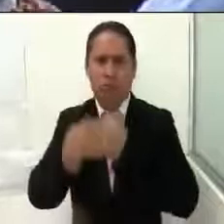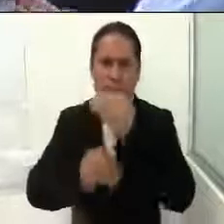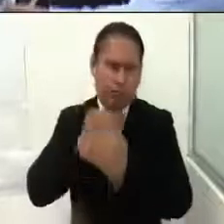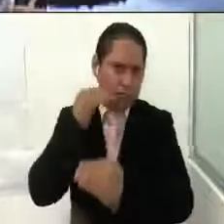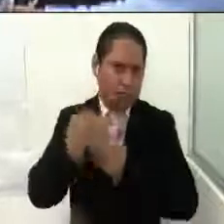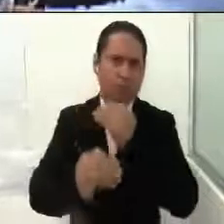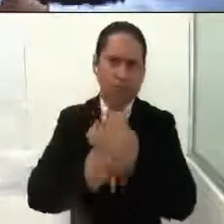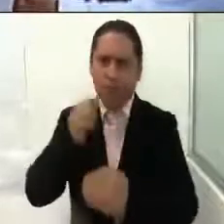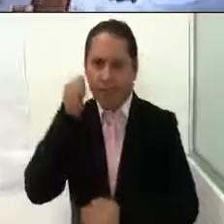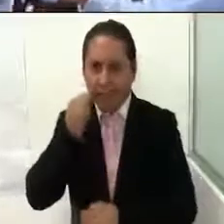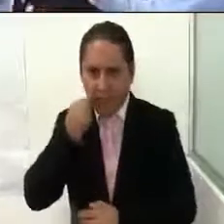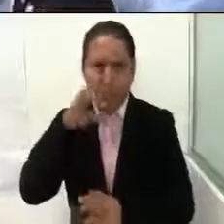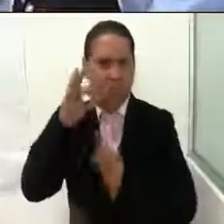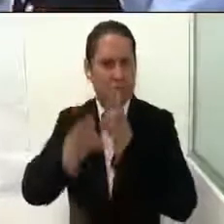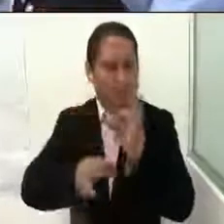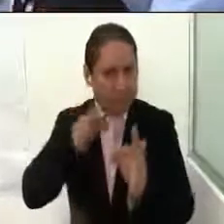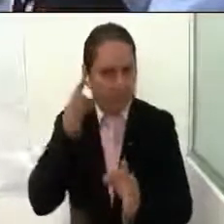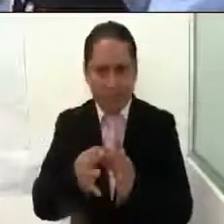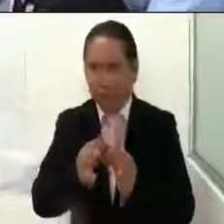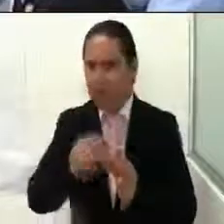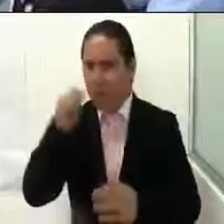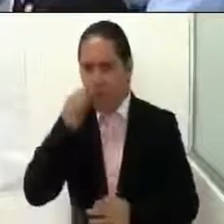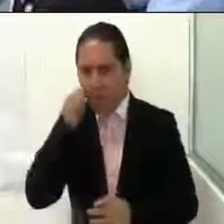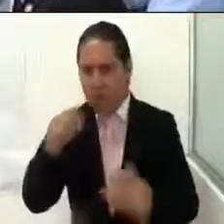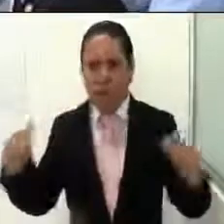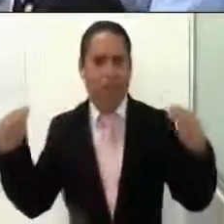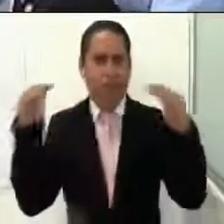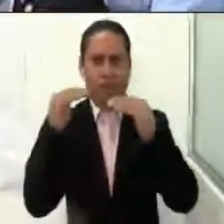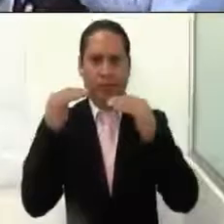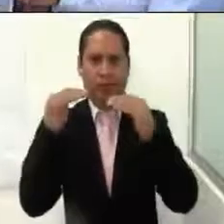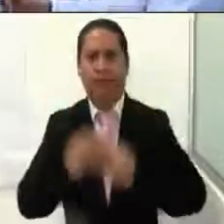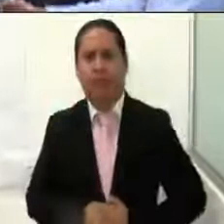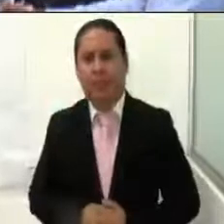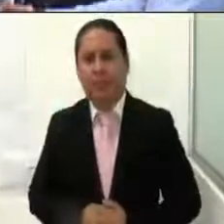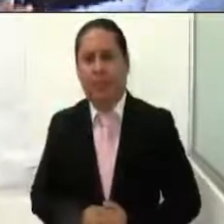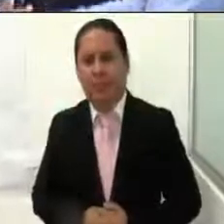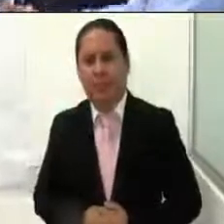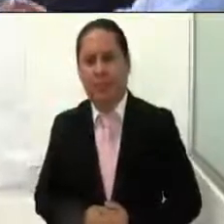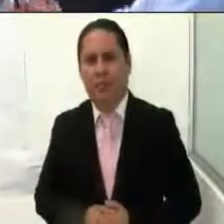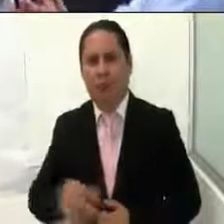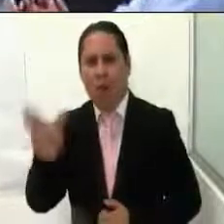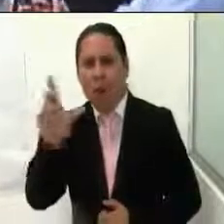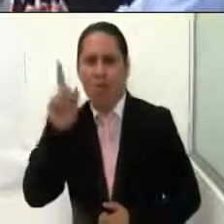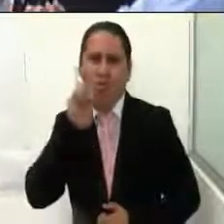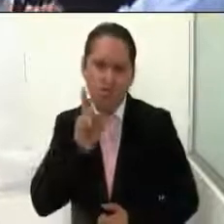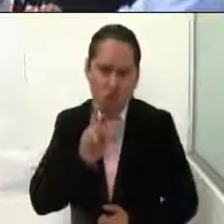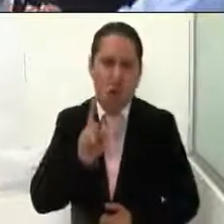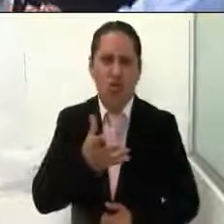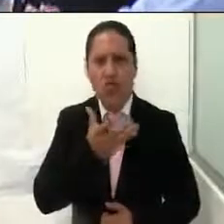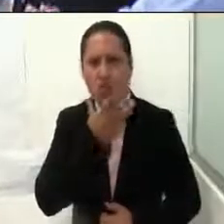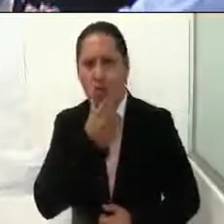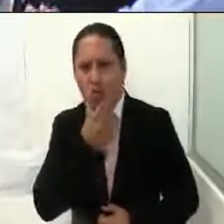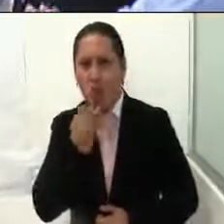poder concretar condiciones de igualdad de género es decir cuando las mujeres y hombres tienen las